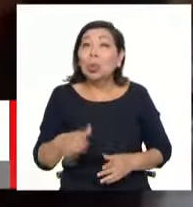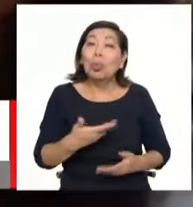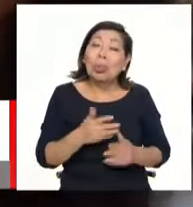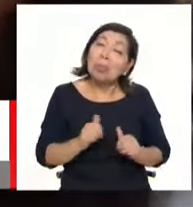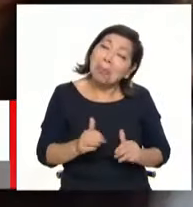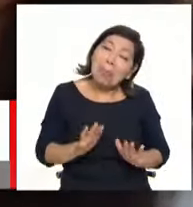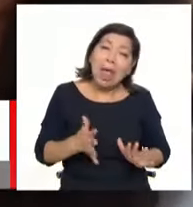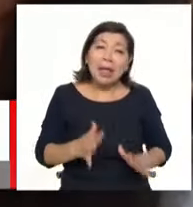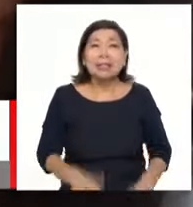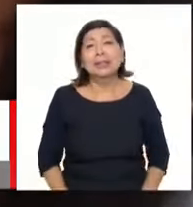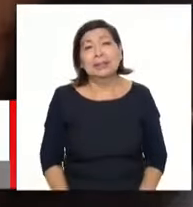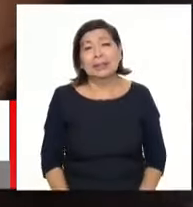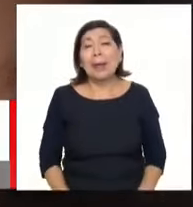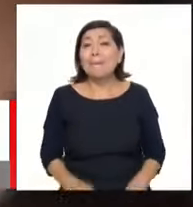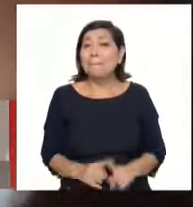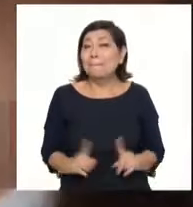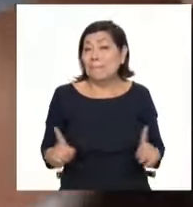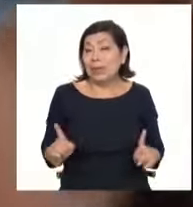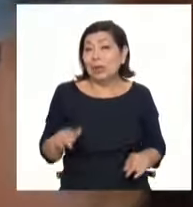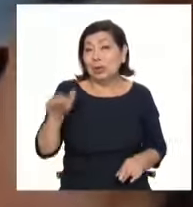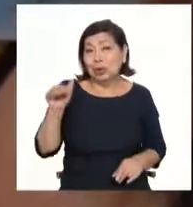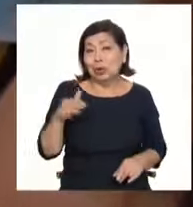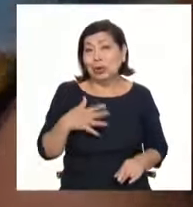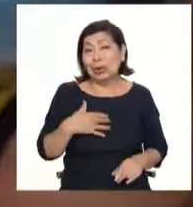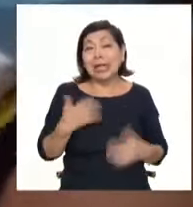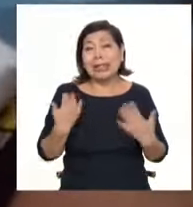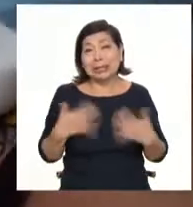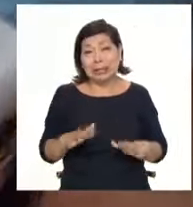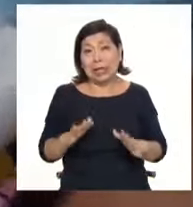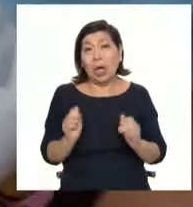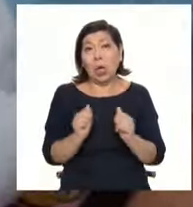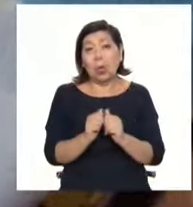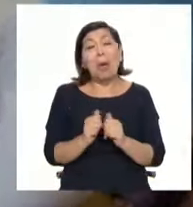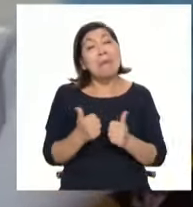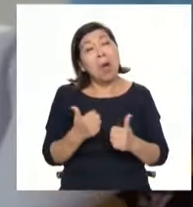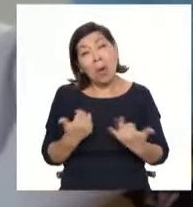Afortunadamente, la menor ya se encuentra fuera de peligro.